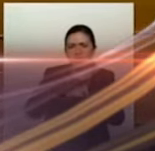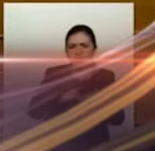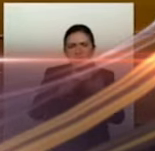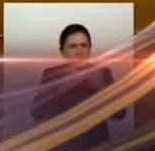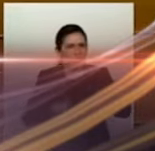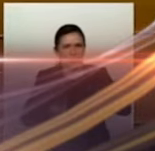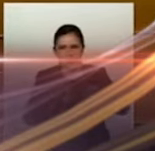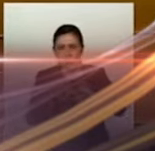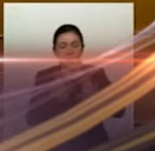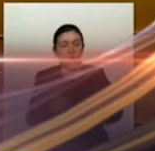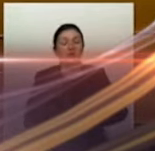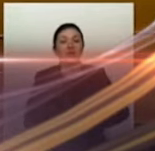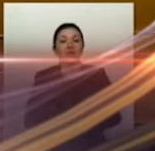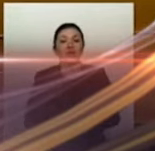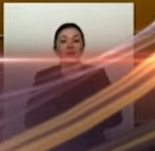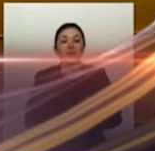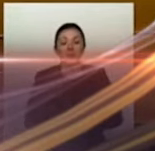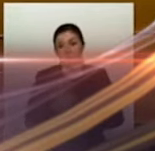es presidente de la Corte.